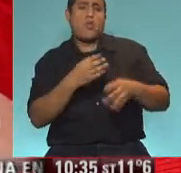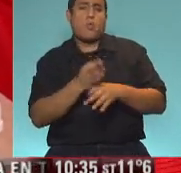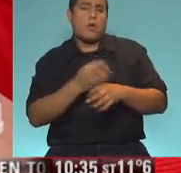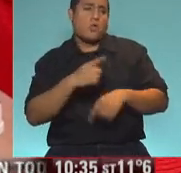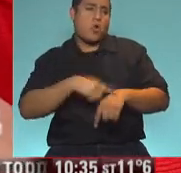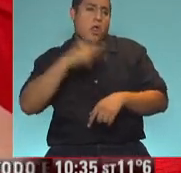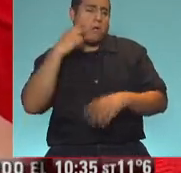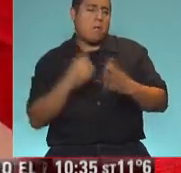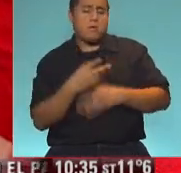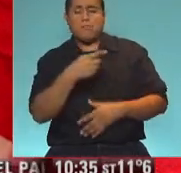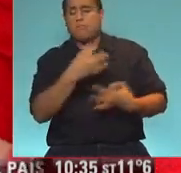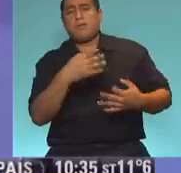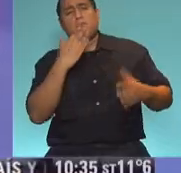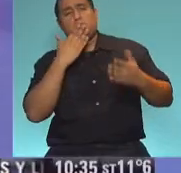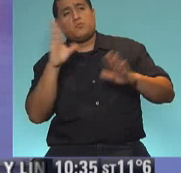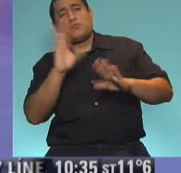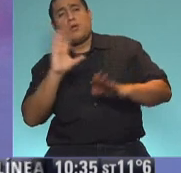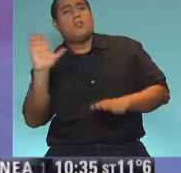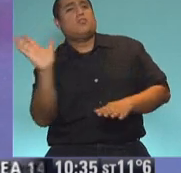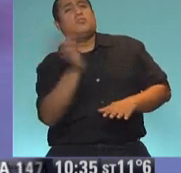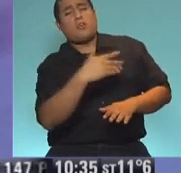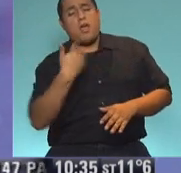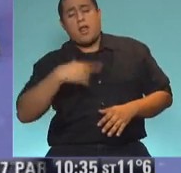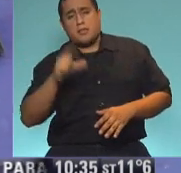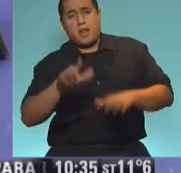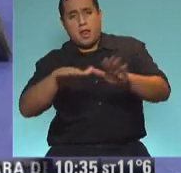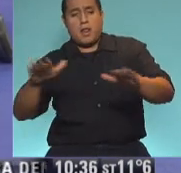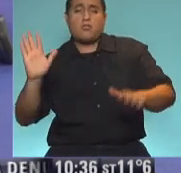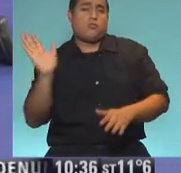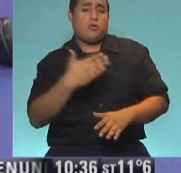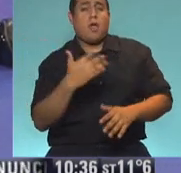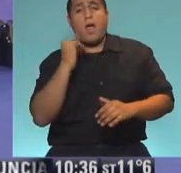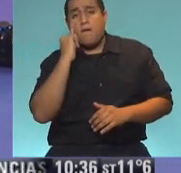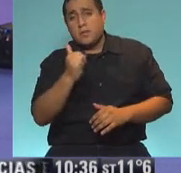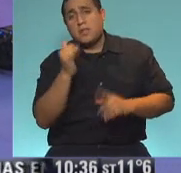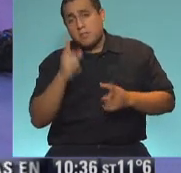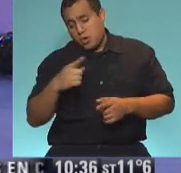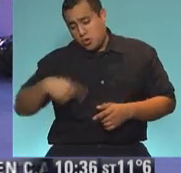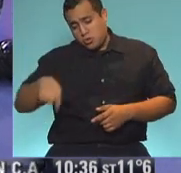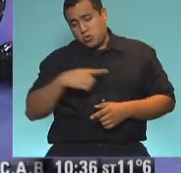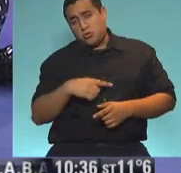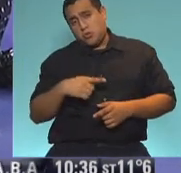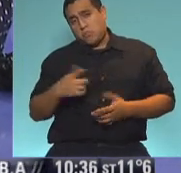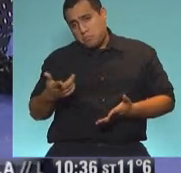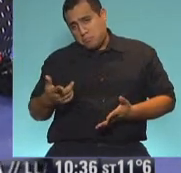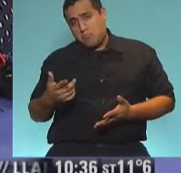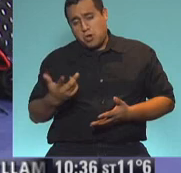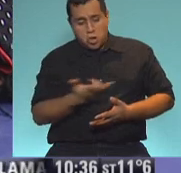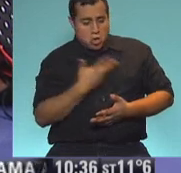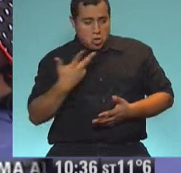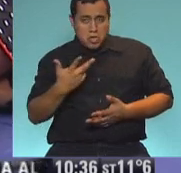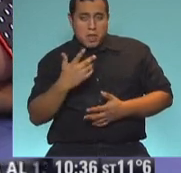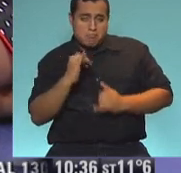mañana. Bueno. Así que les mandamos un beso a todos y a todas, a todos los chicos del país. Y queremos decirle que ahora, además de nosotros, de todos estos tres que acabo de